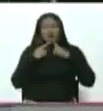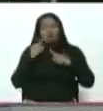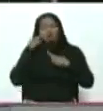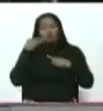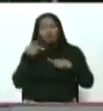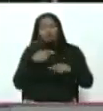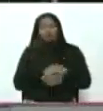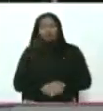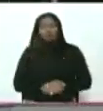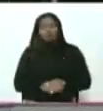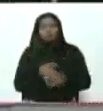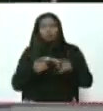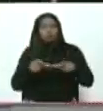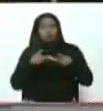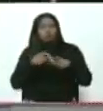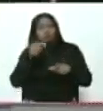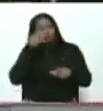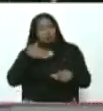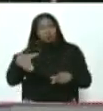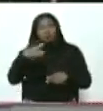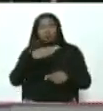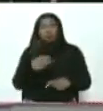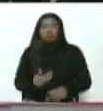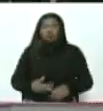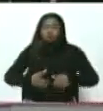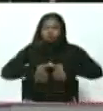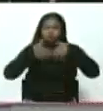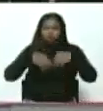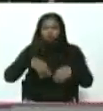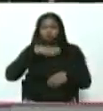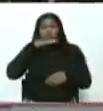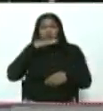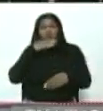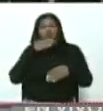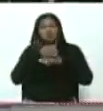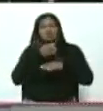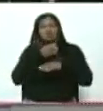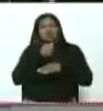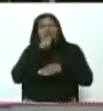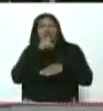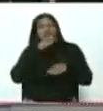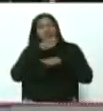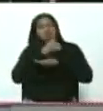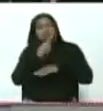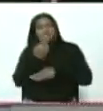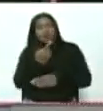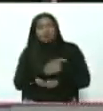De Bergantín, y el pueblo está disgustado. ¿Quién debe ir primero para allá?